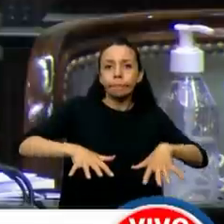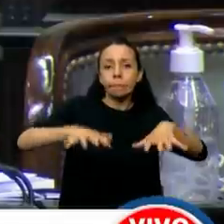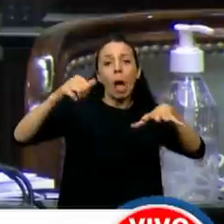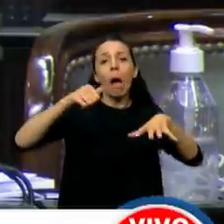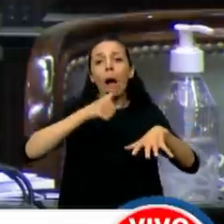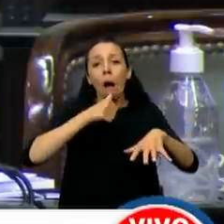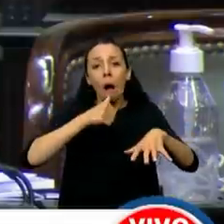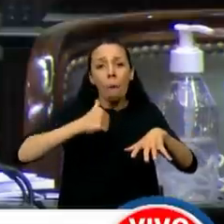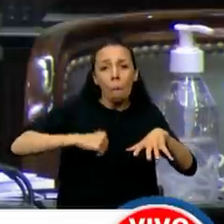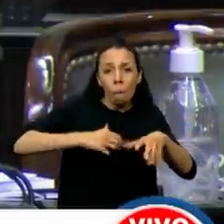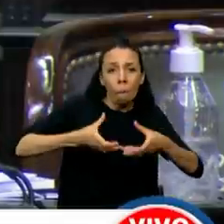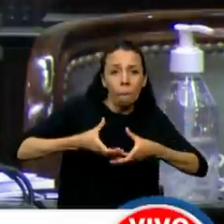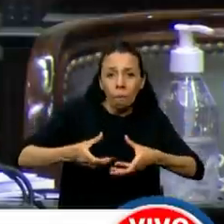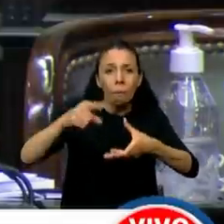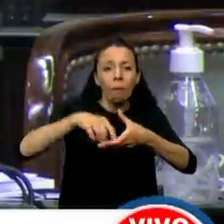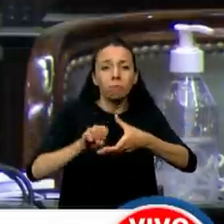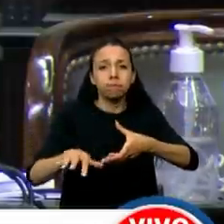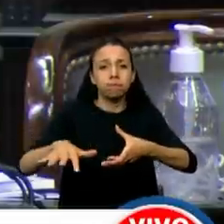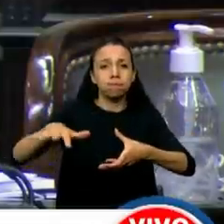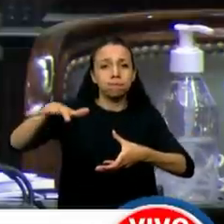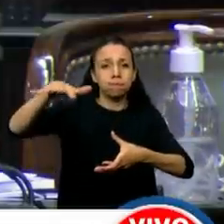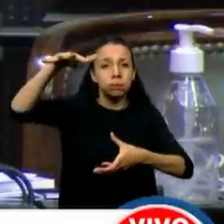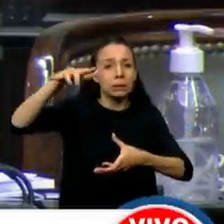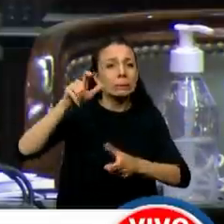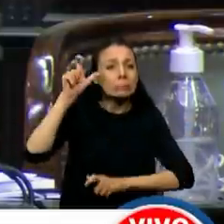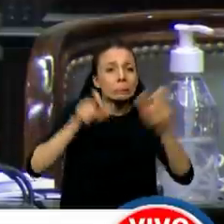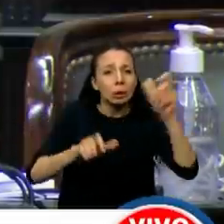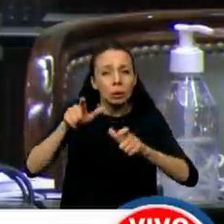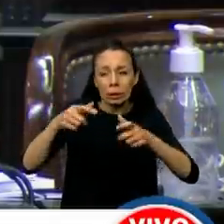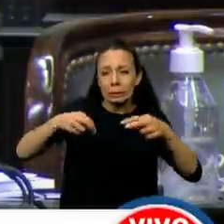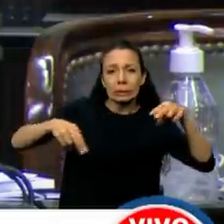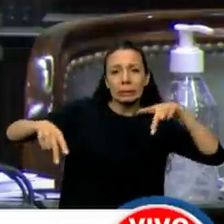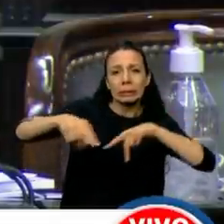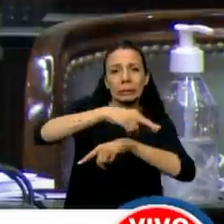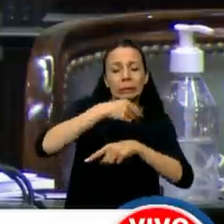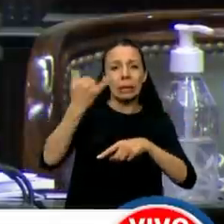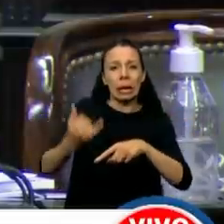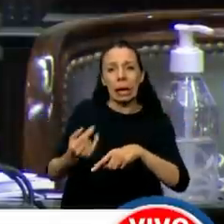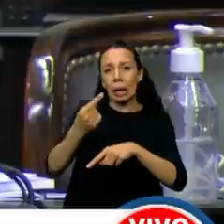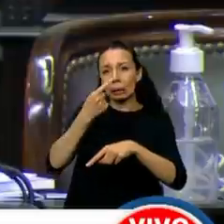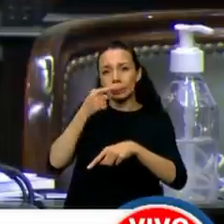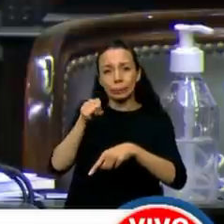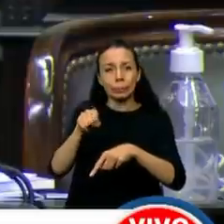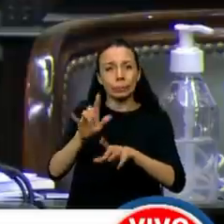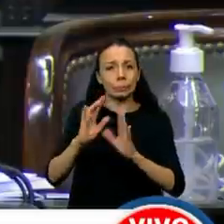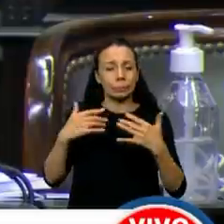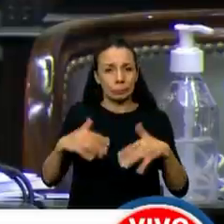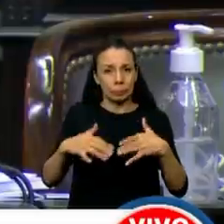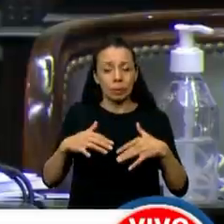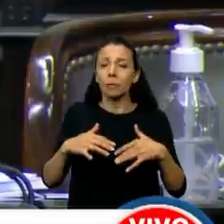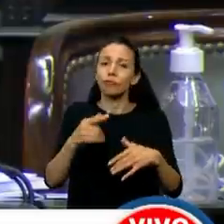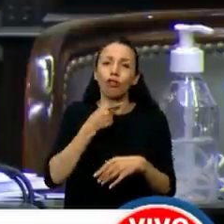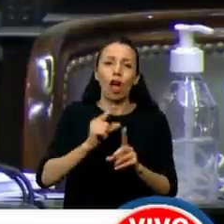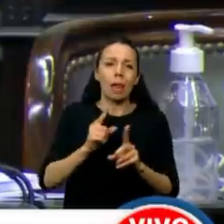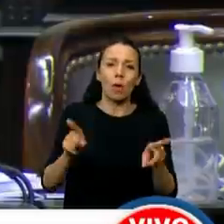transitamos sobre las aguas servidas y no queremos volver a pasar la situación que ocurrió a principios de la década del